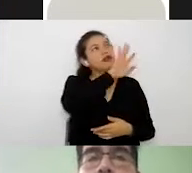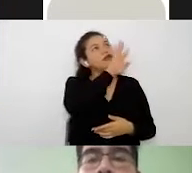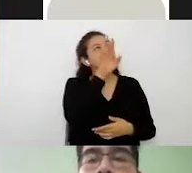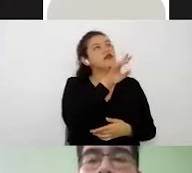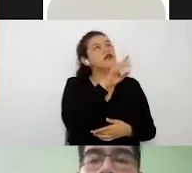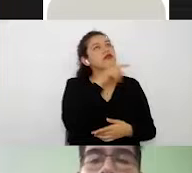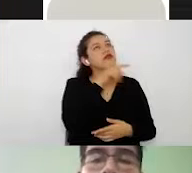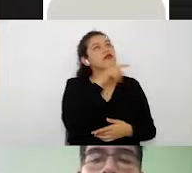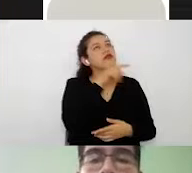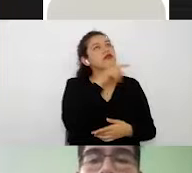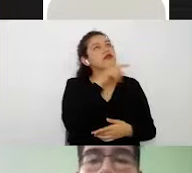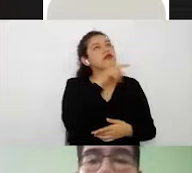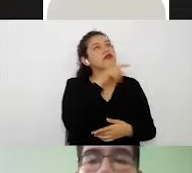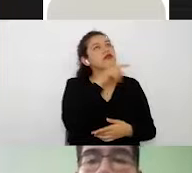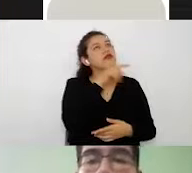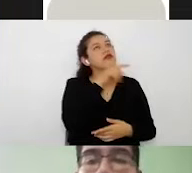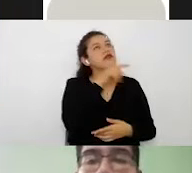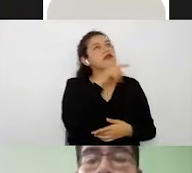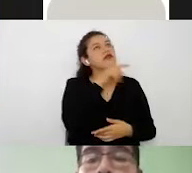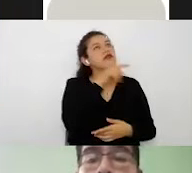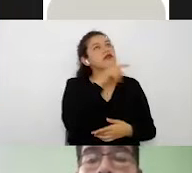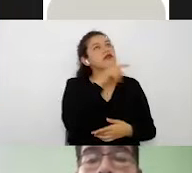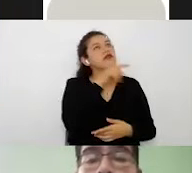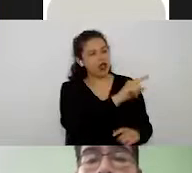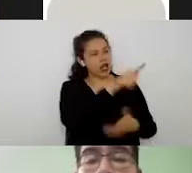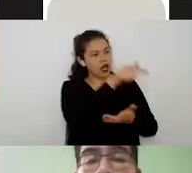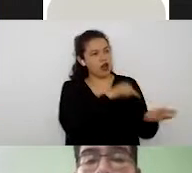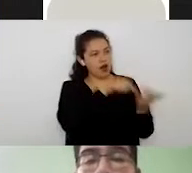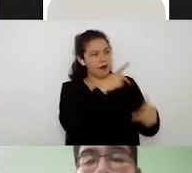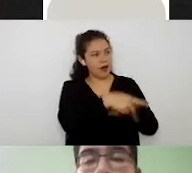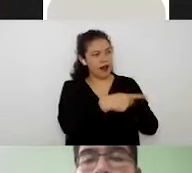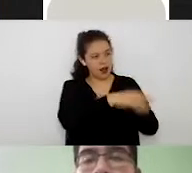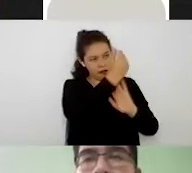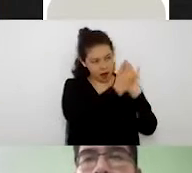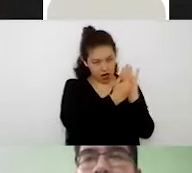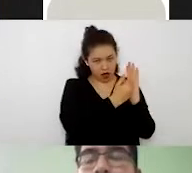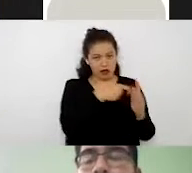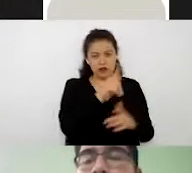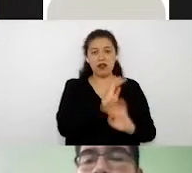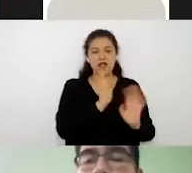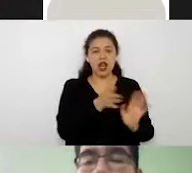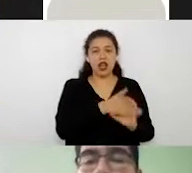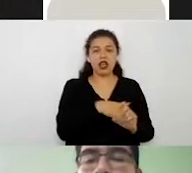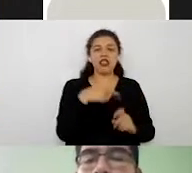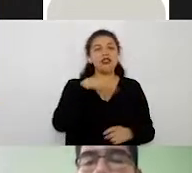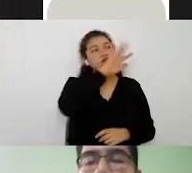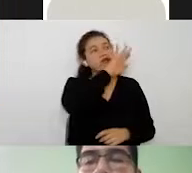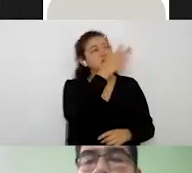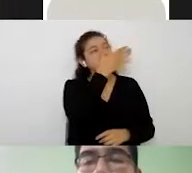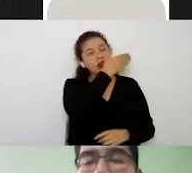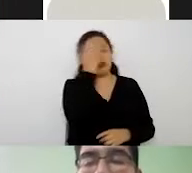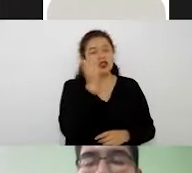mi cartel de que es un punto de menor riesgo, pero solo dice eso, y si yo no sé leer, ¿cómo